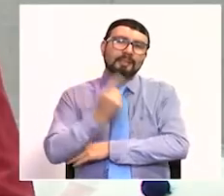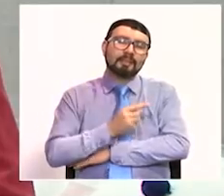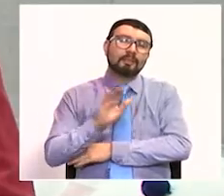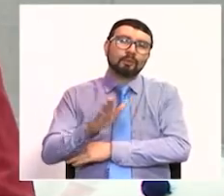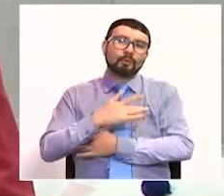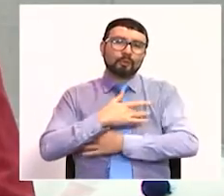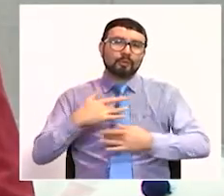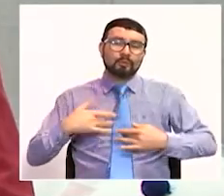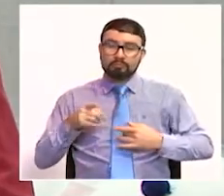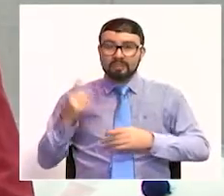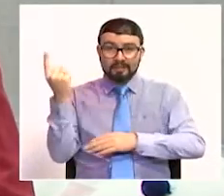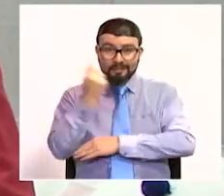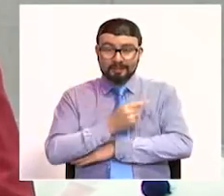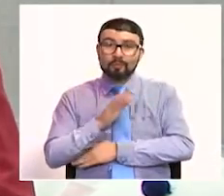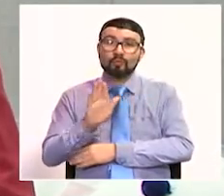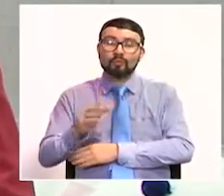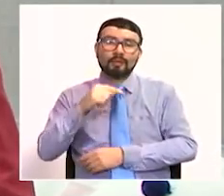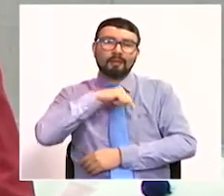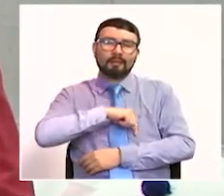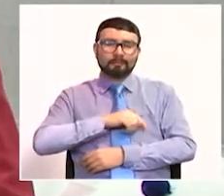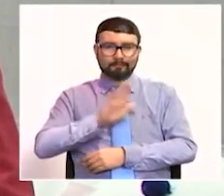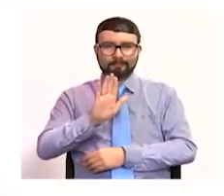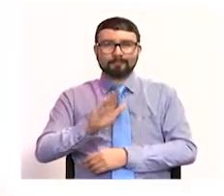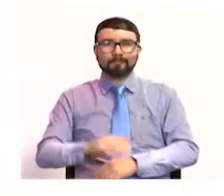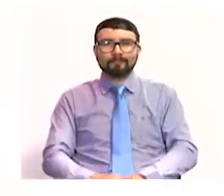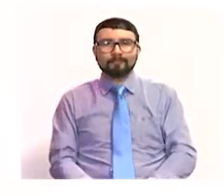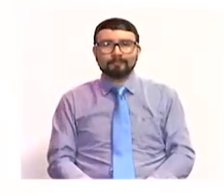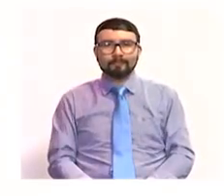del Día para tu Alma. Ya regresamos.